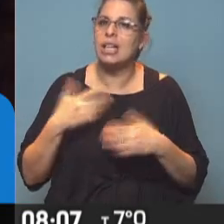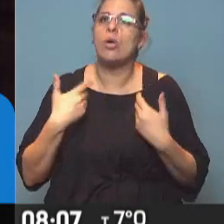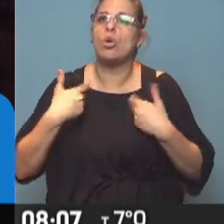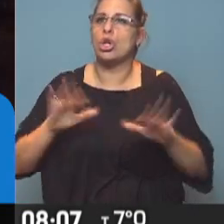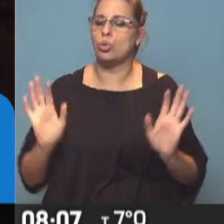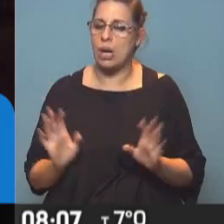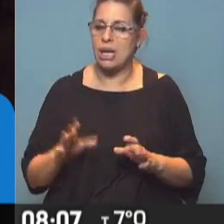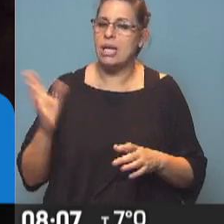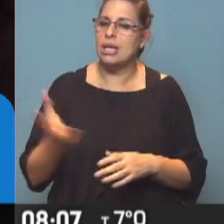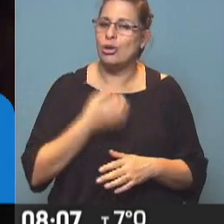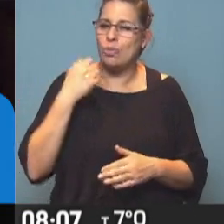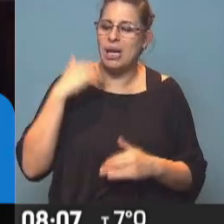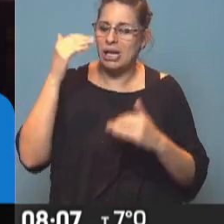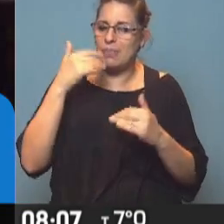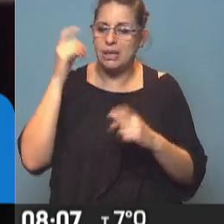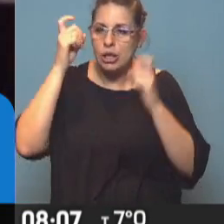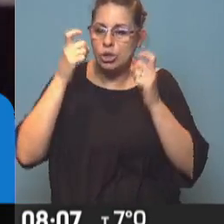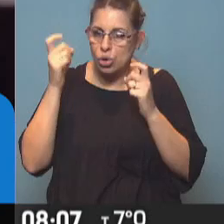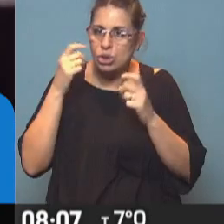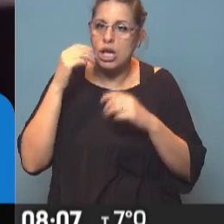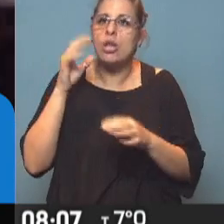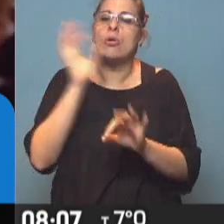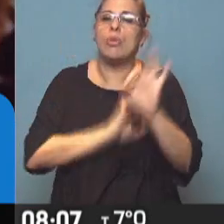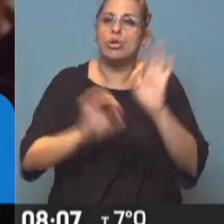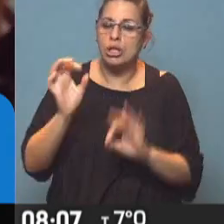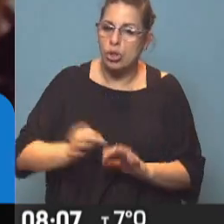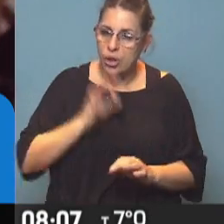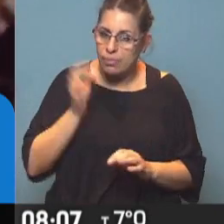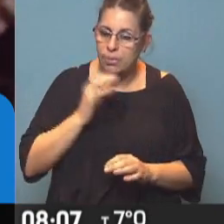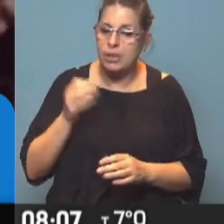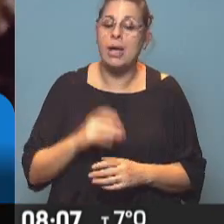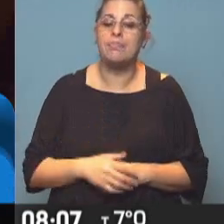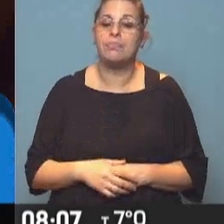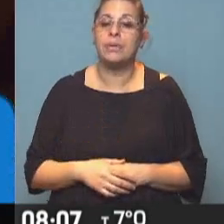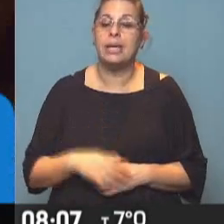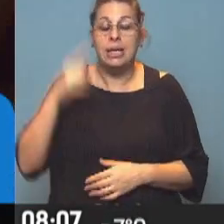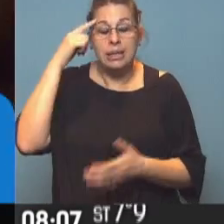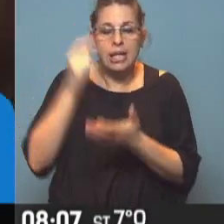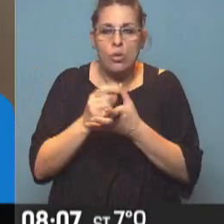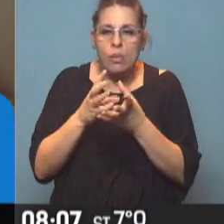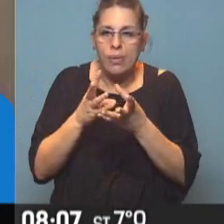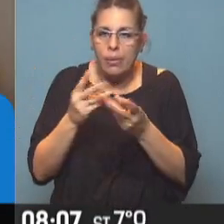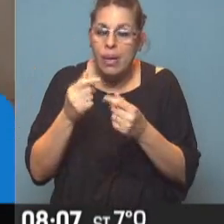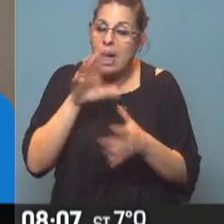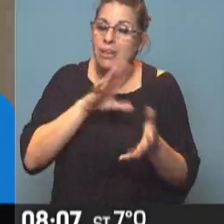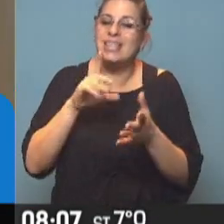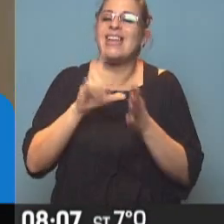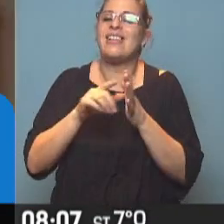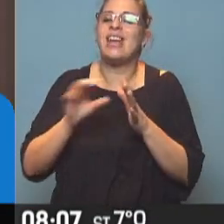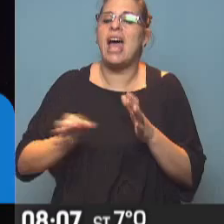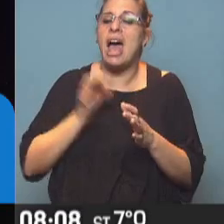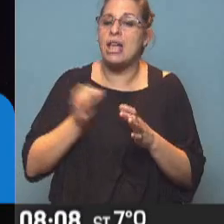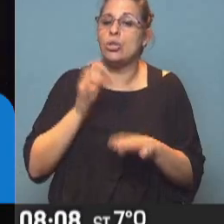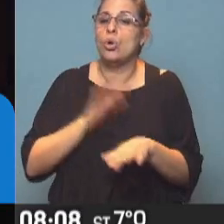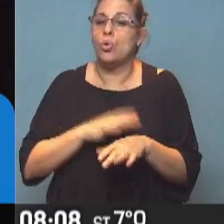normalidad, recuperar esa capacidad de soñar, de tener un proyecto de vida, de pasar un poco un trauma que a veces va a tomar años por